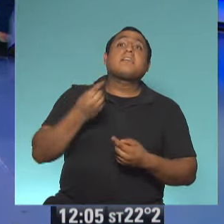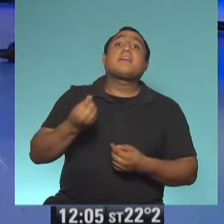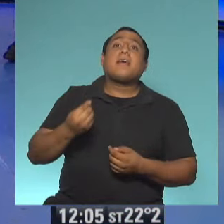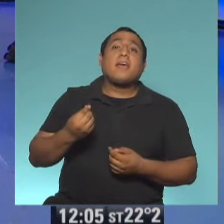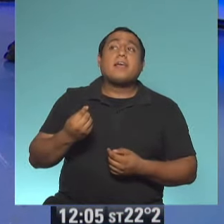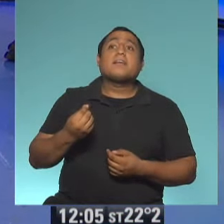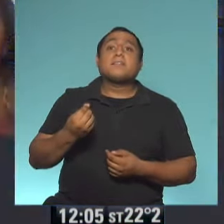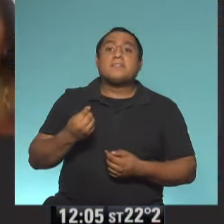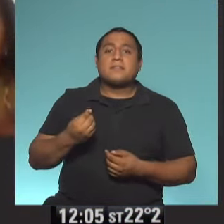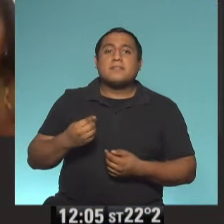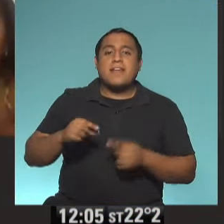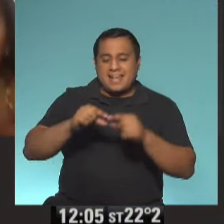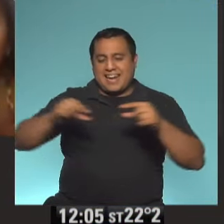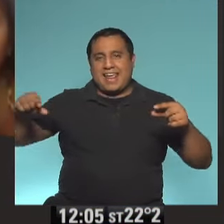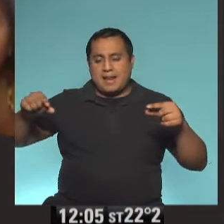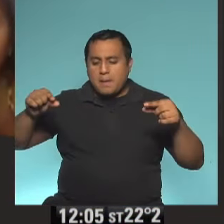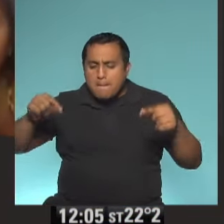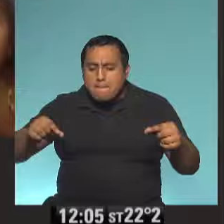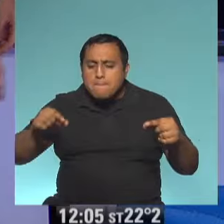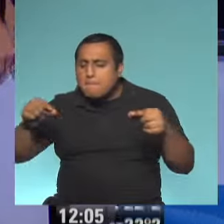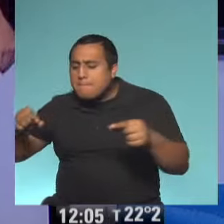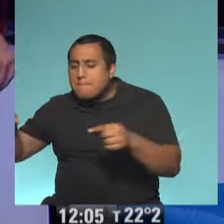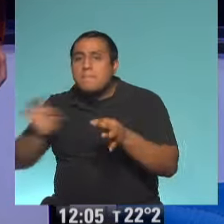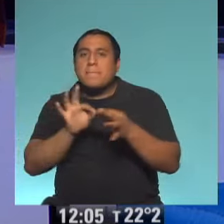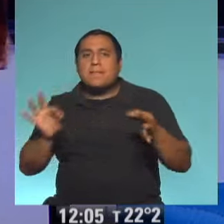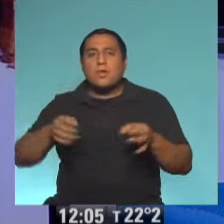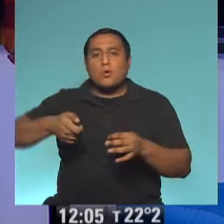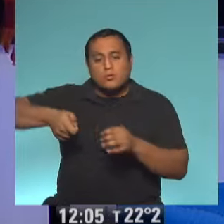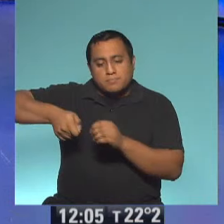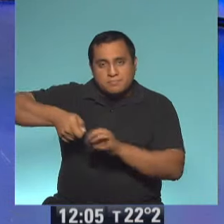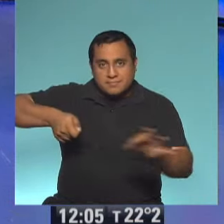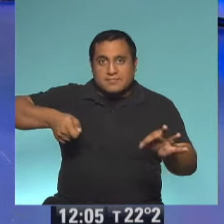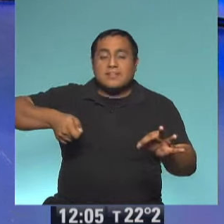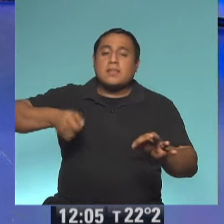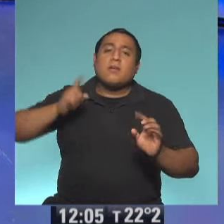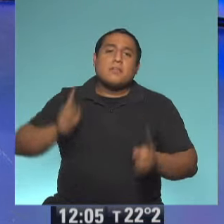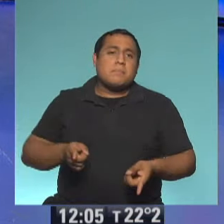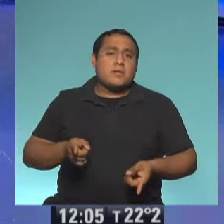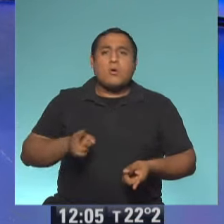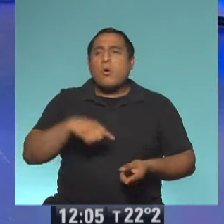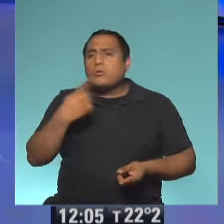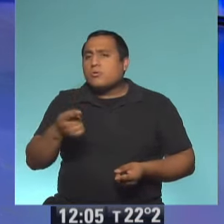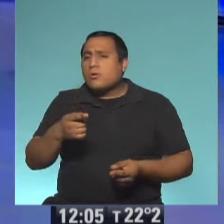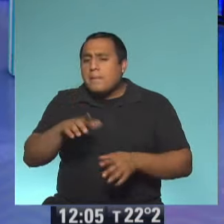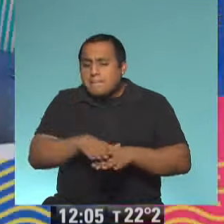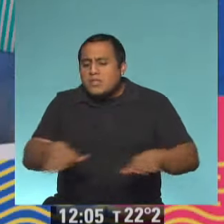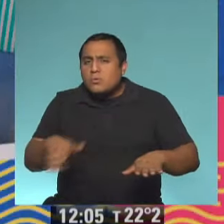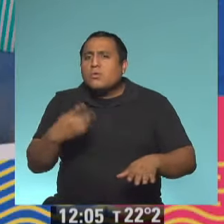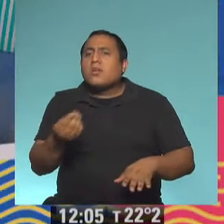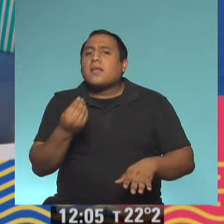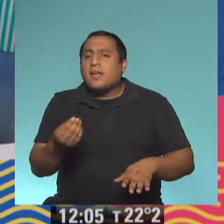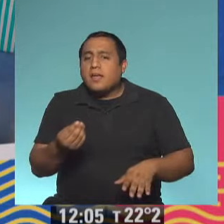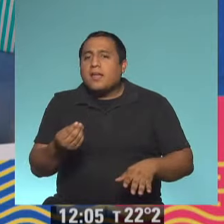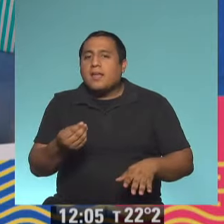un elemento. La regla. La regla y el centímetro. La regla y el... ¿Qué pusimos? Que ahí se ve en la foto.